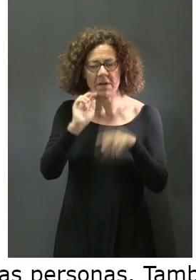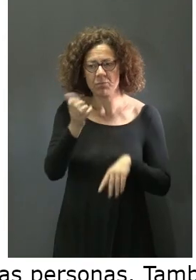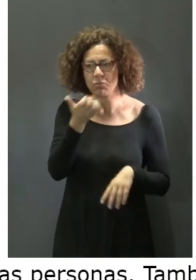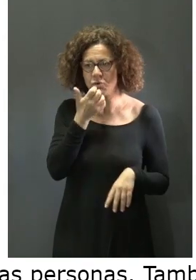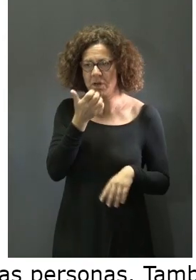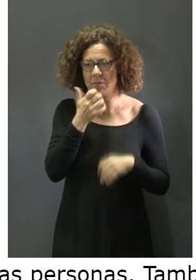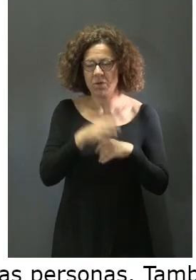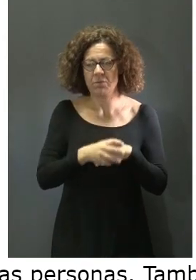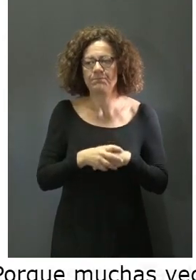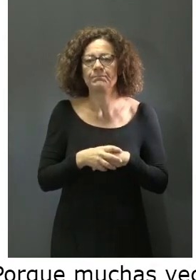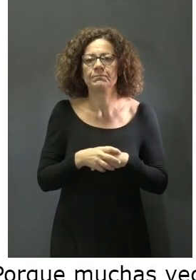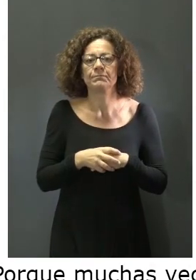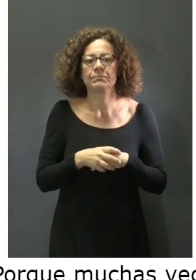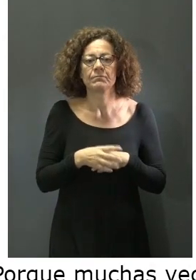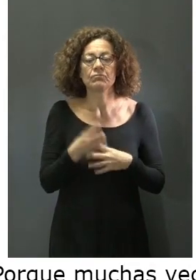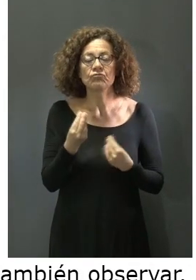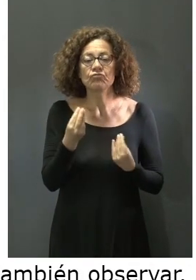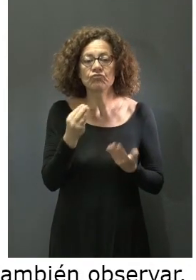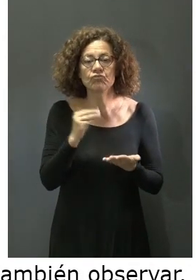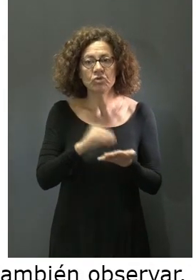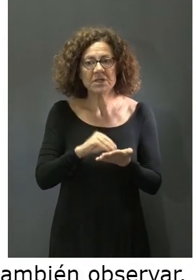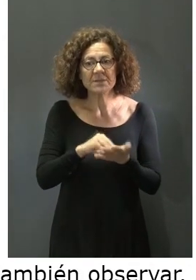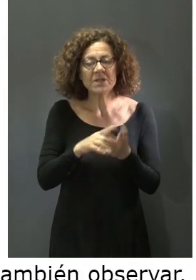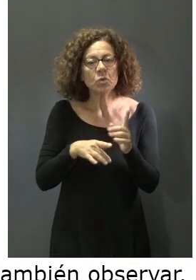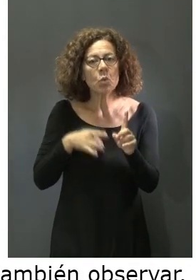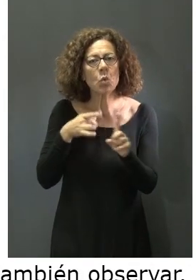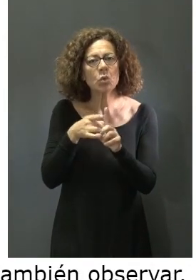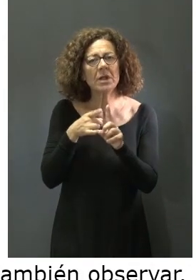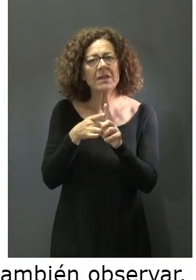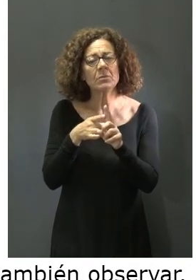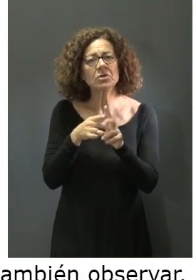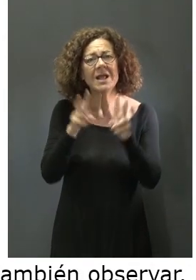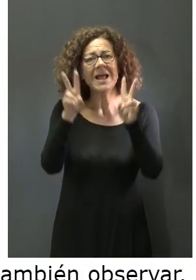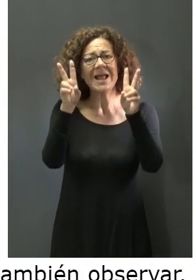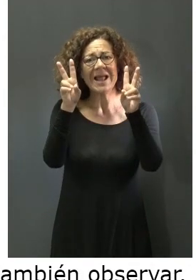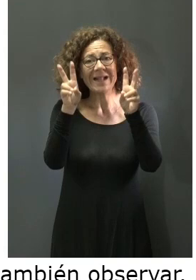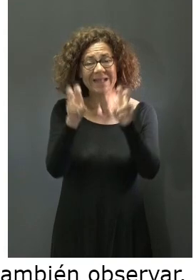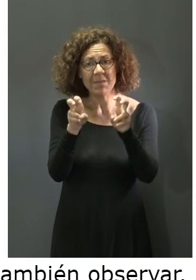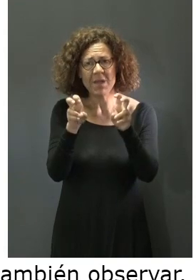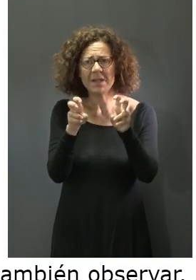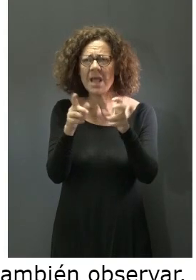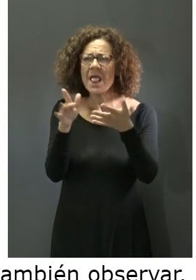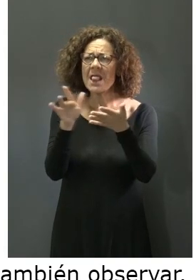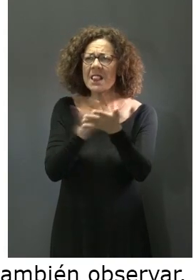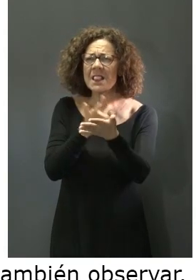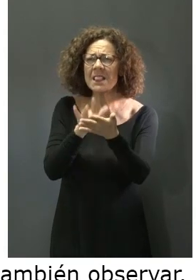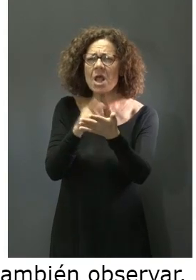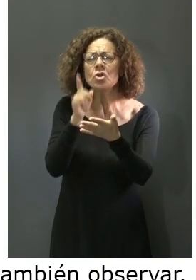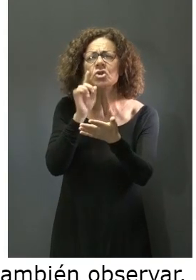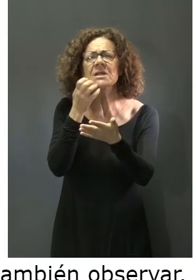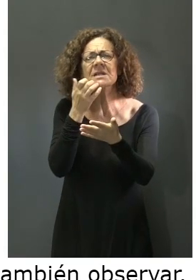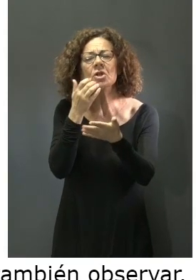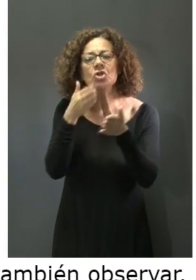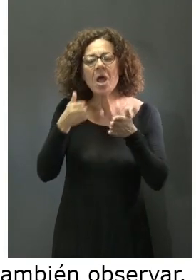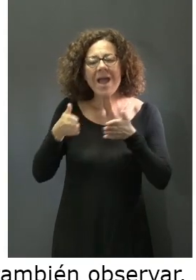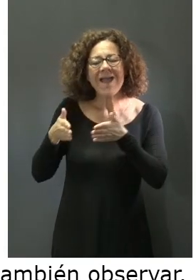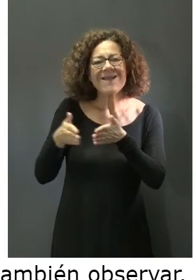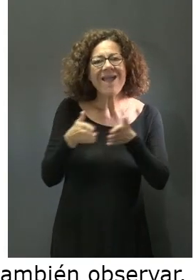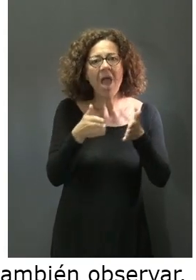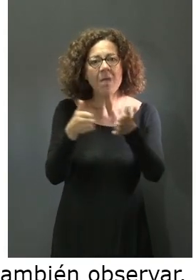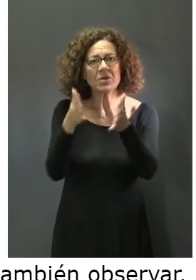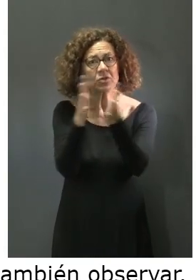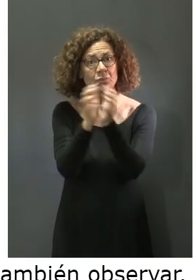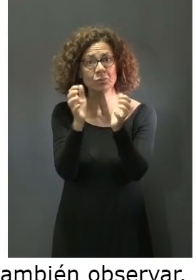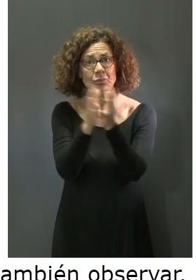ejemplo, muchas veces usamos el tema de los Desire Paths, que no sé si conocéis, que son los caminos del deseo,